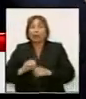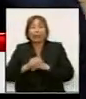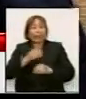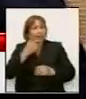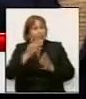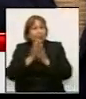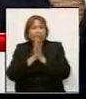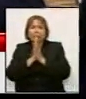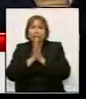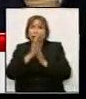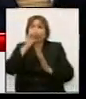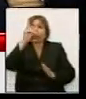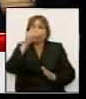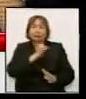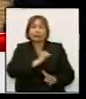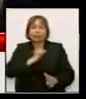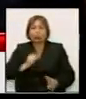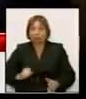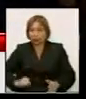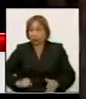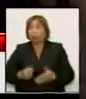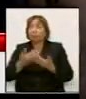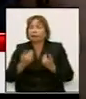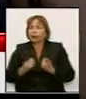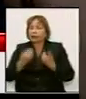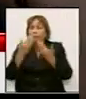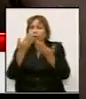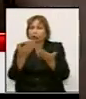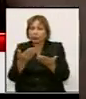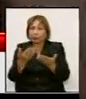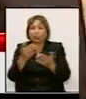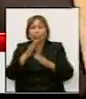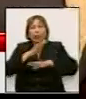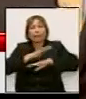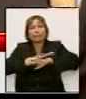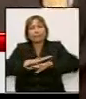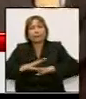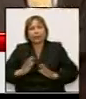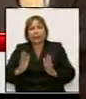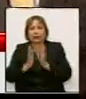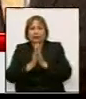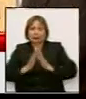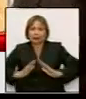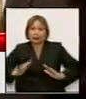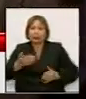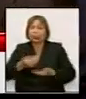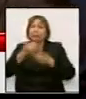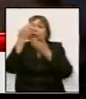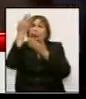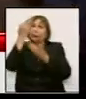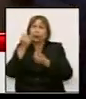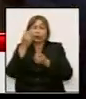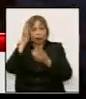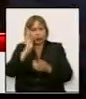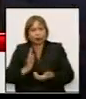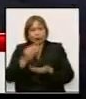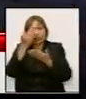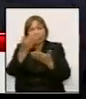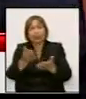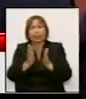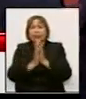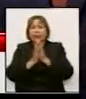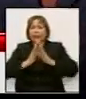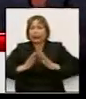pedimos al Señor, concédele, Señor, el descanso eterno. Concédele, Señor, el descanso